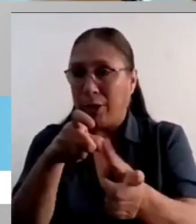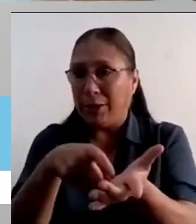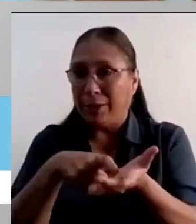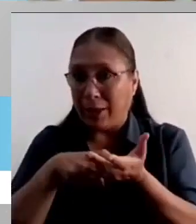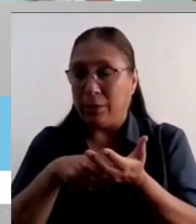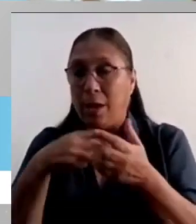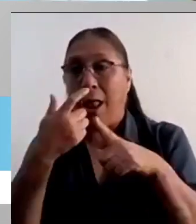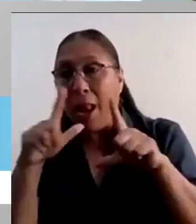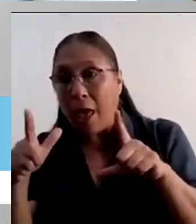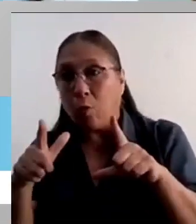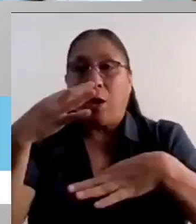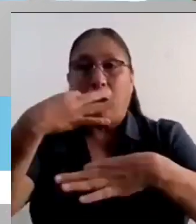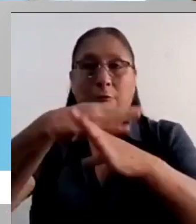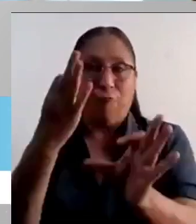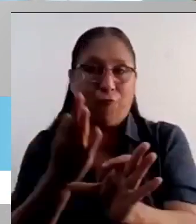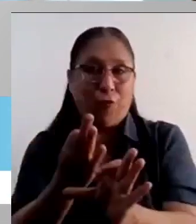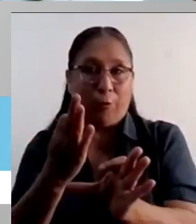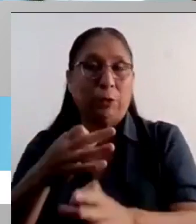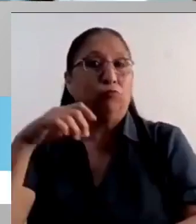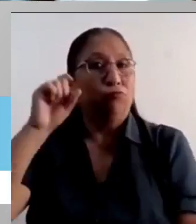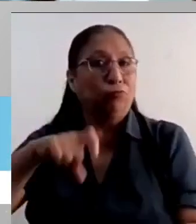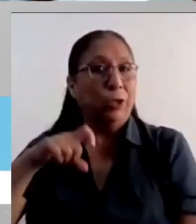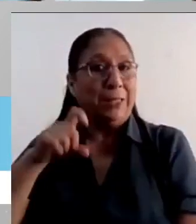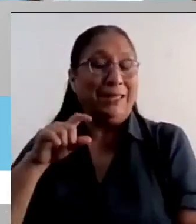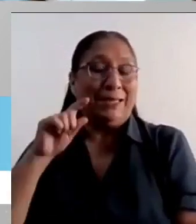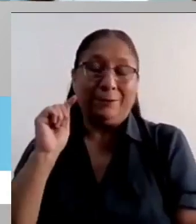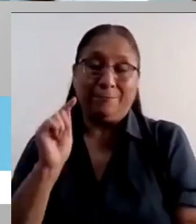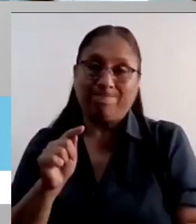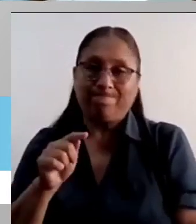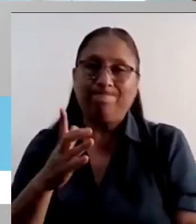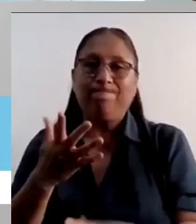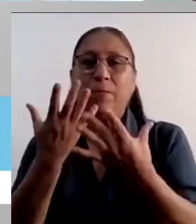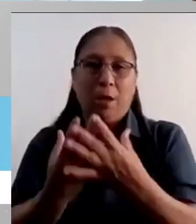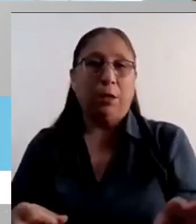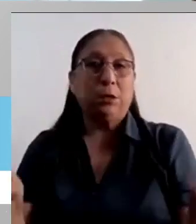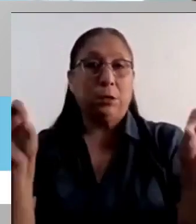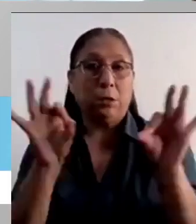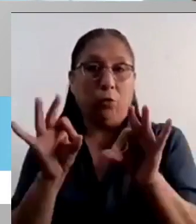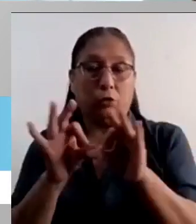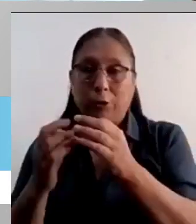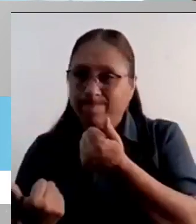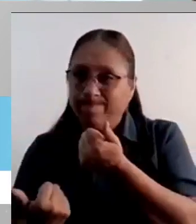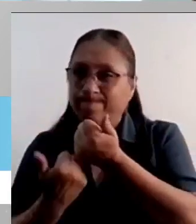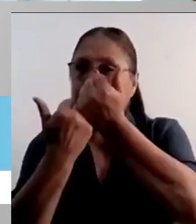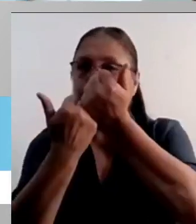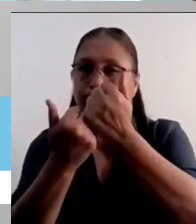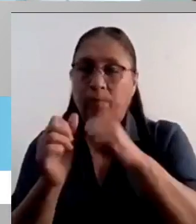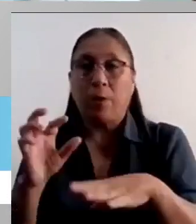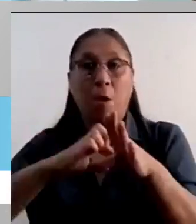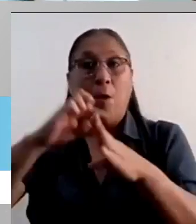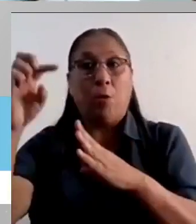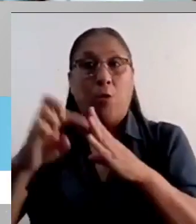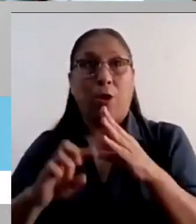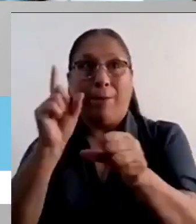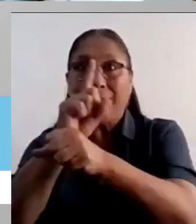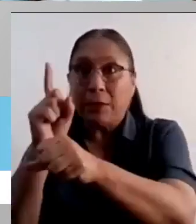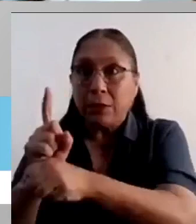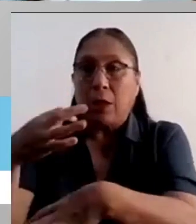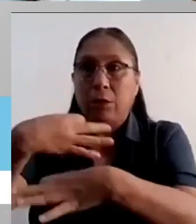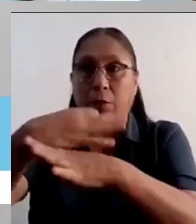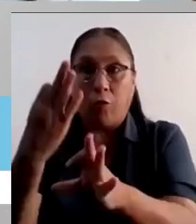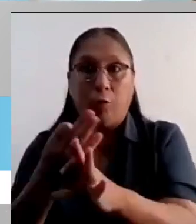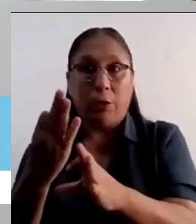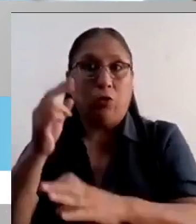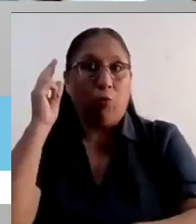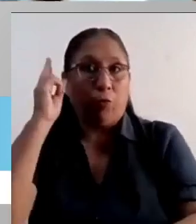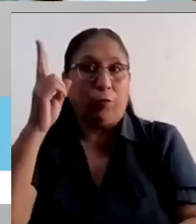lengua y la formación requerida. Entonces ahí es importante fortalecer programas de formación docente